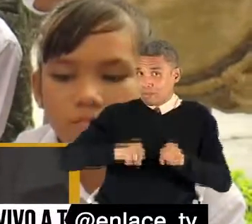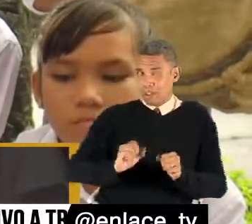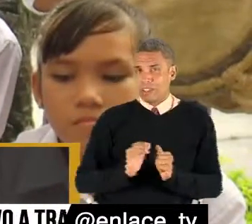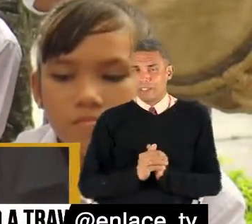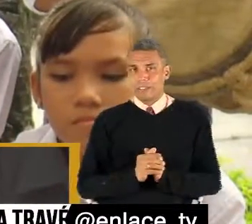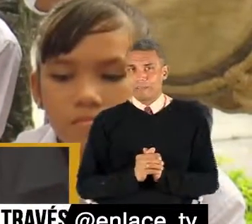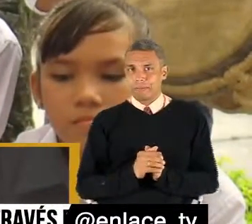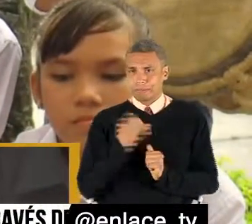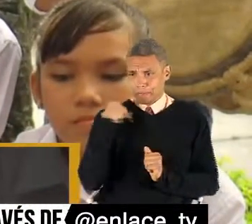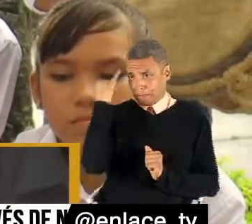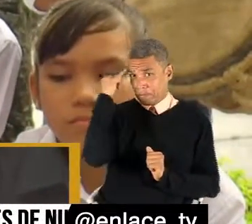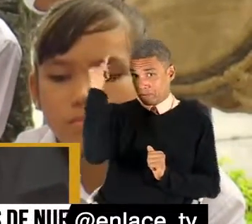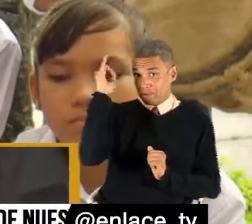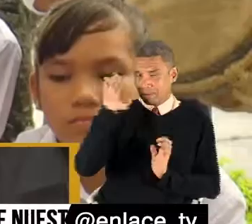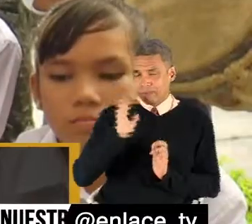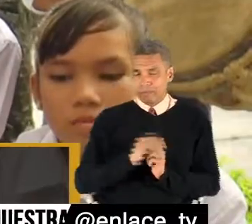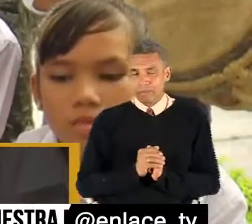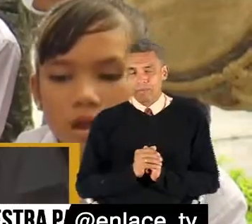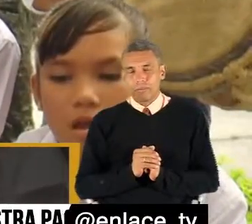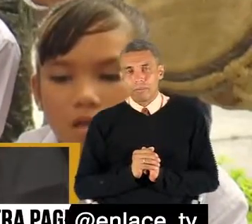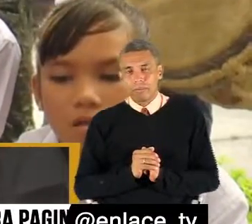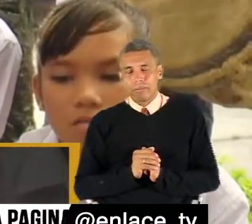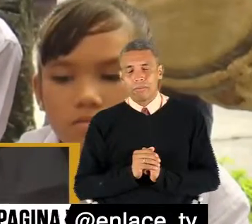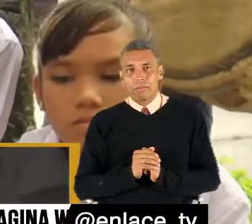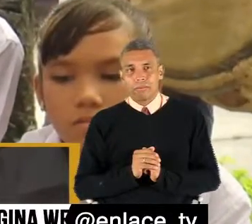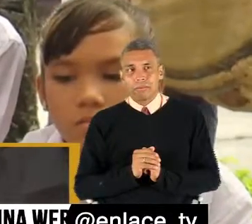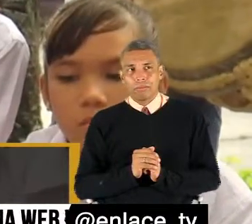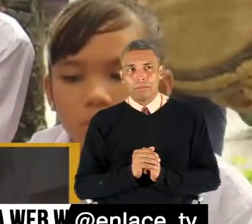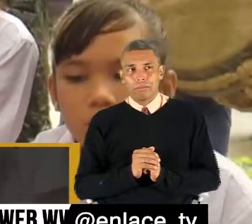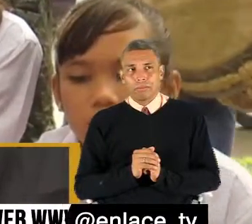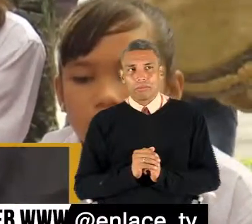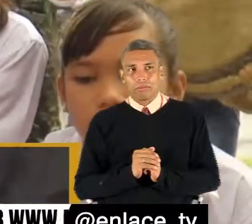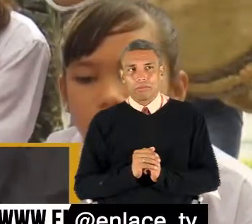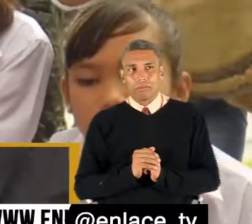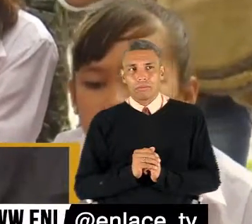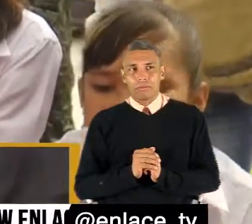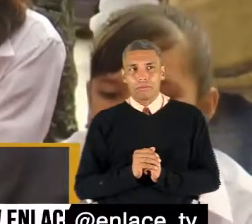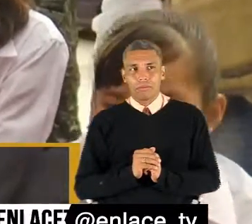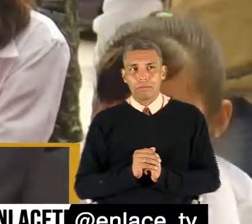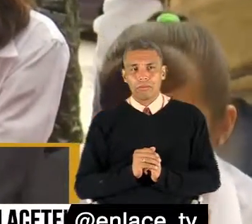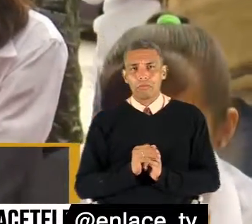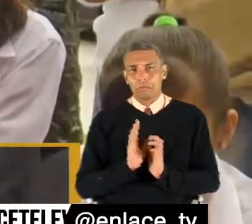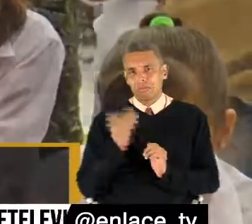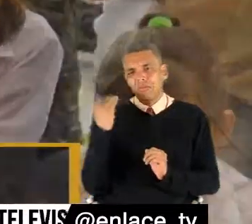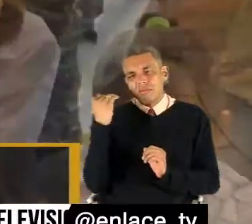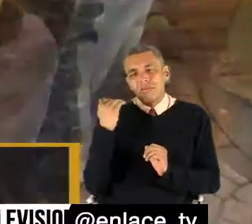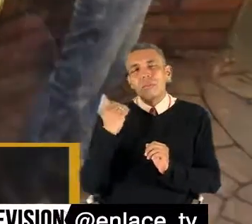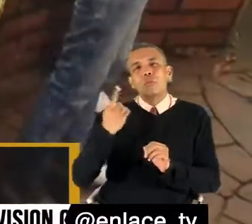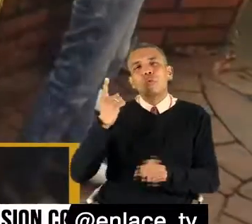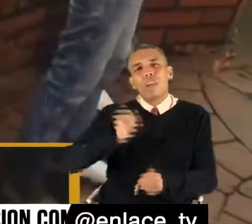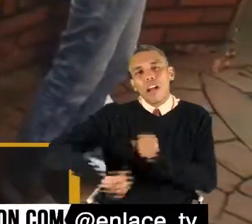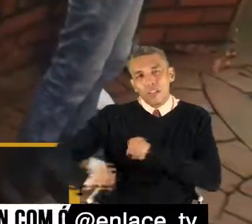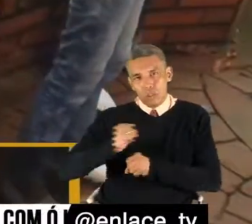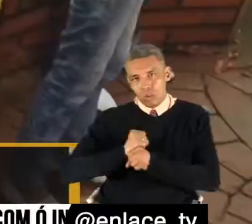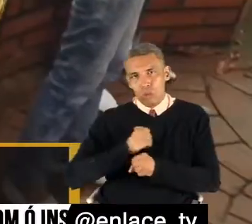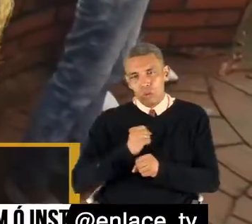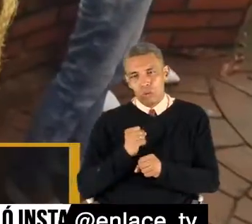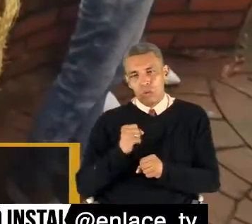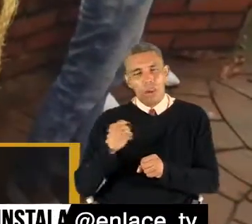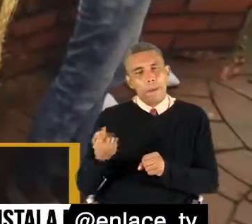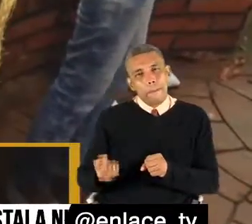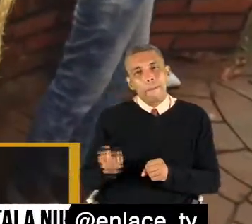era la parte que, con la que nosotros iniciamos este proceso en el barrio Primero de Mayo hace un año. A ritmo de